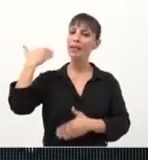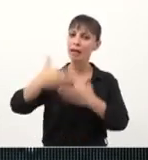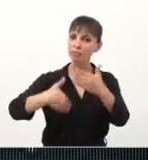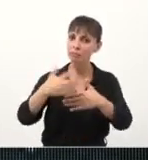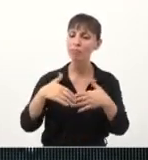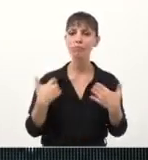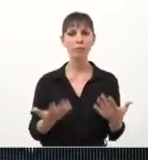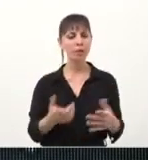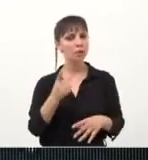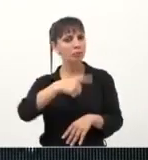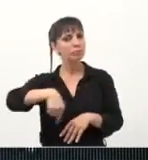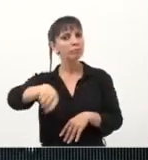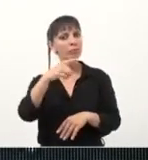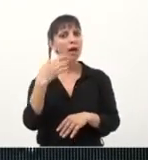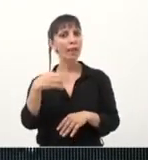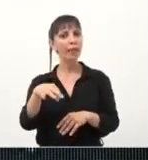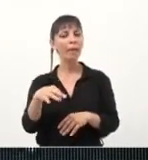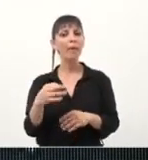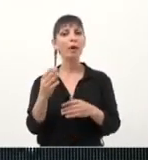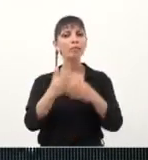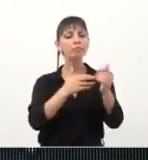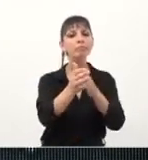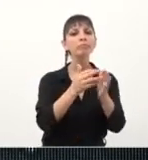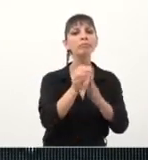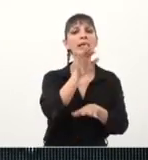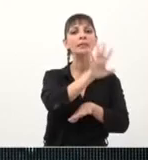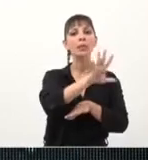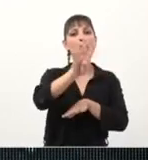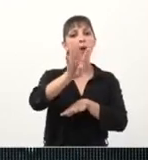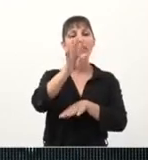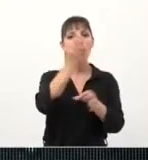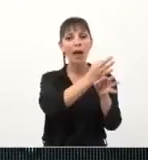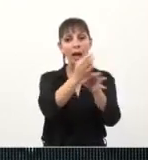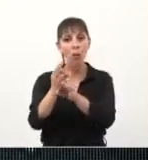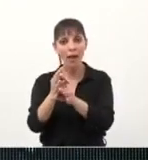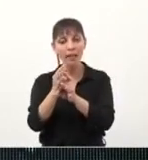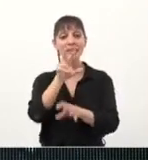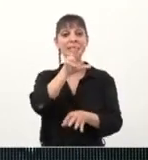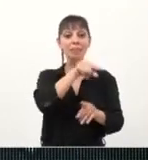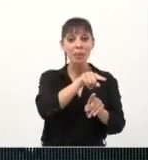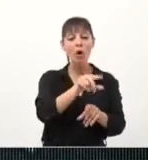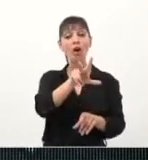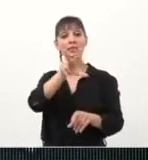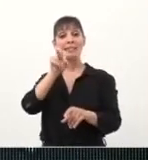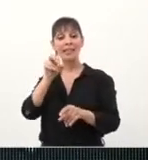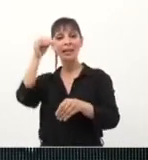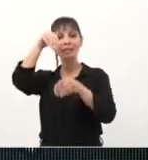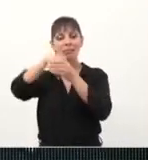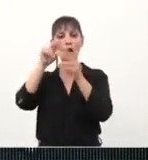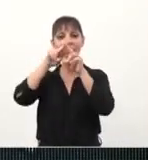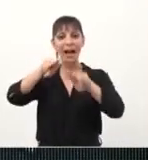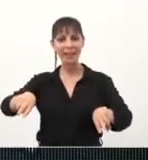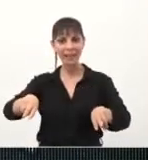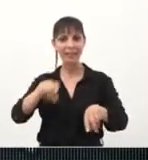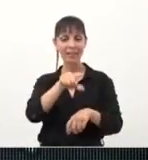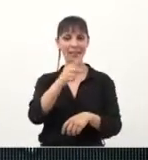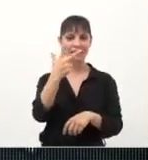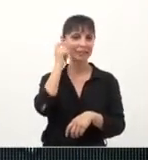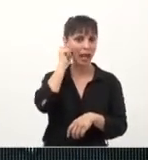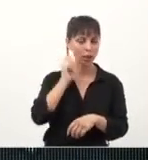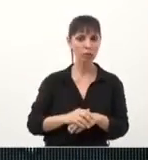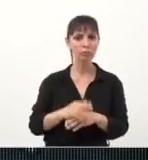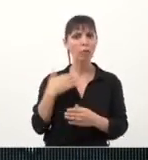eso construimos 54 escuelas en este mandato, 30 de las cuales tienen jardín de 3. Lo que proponemos es